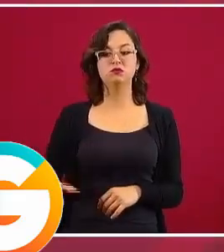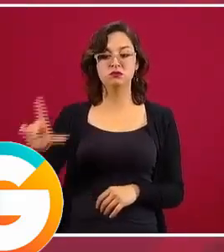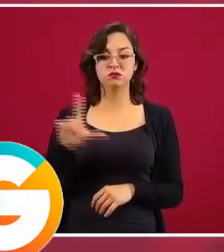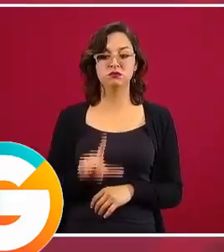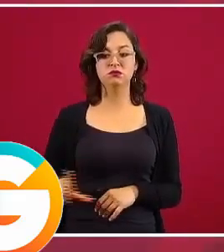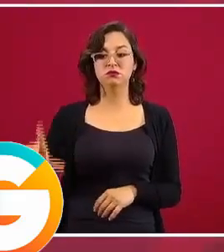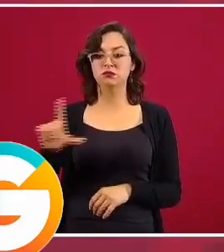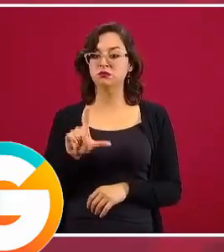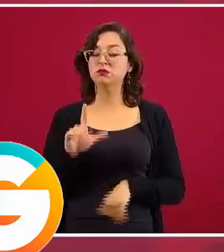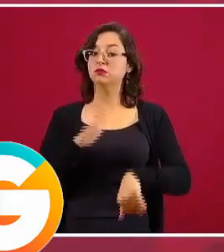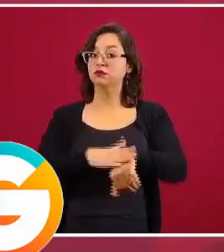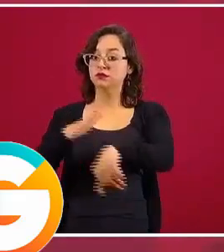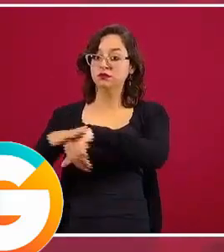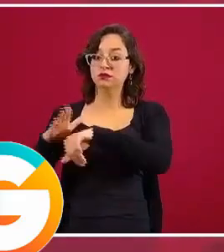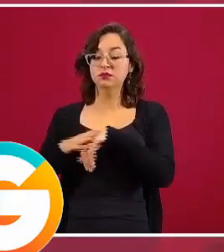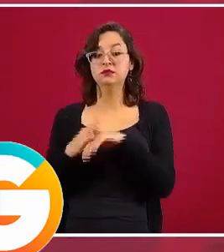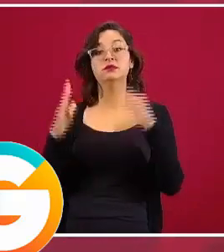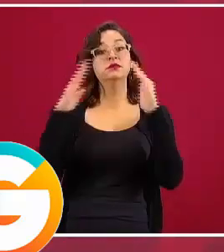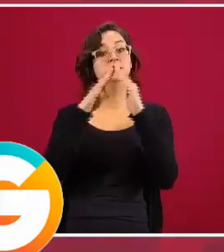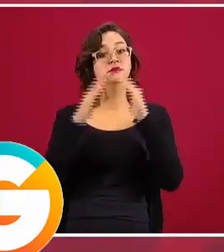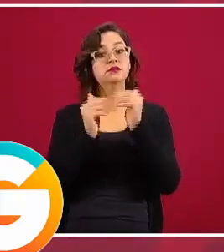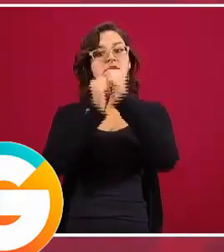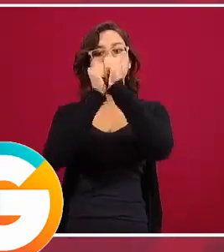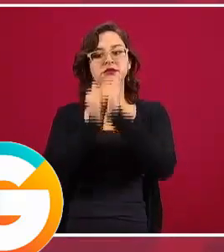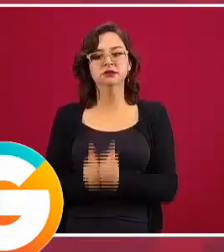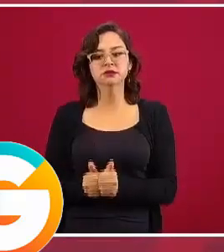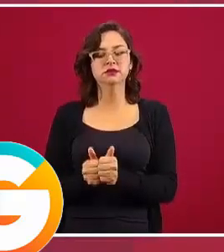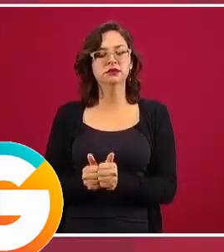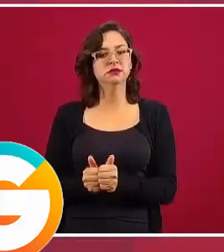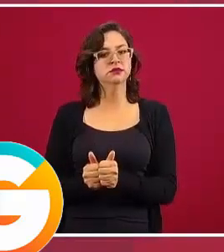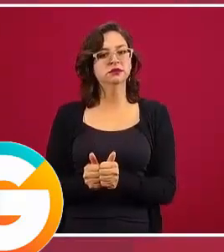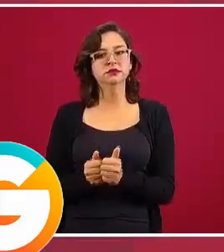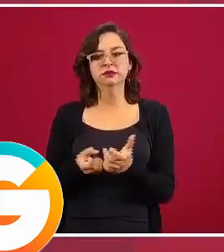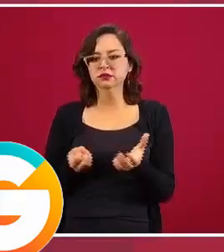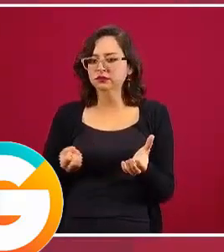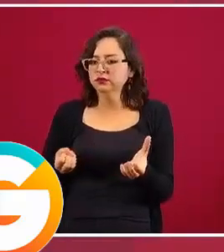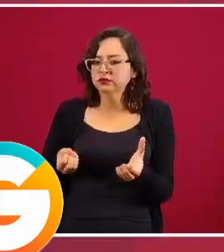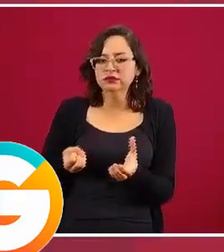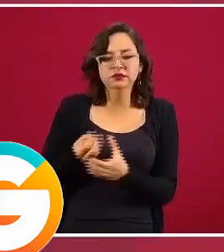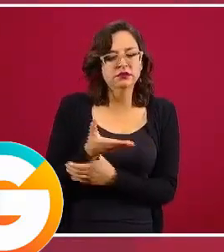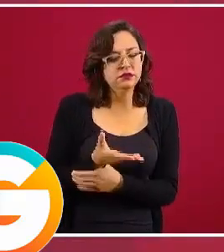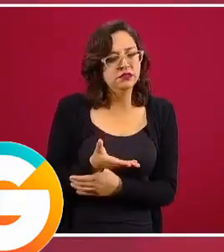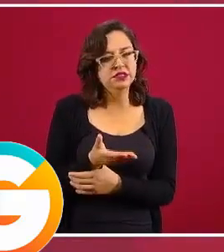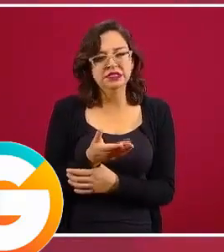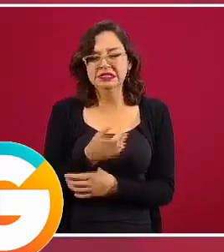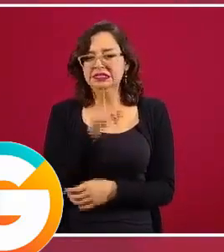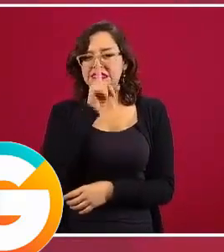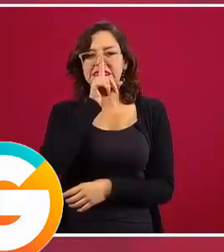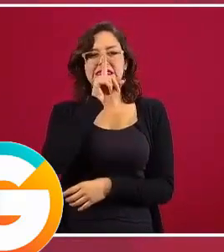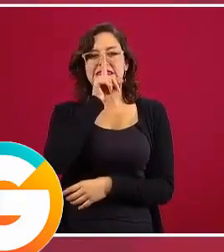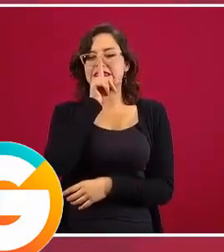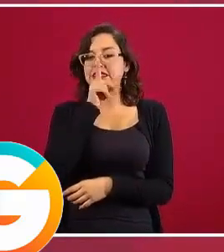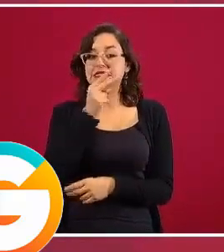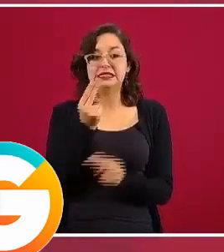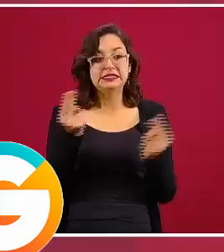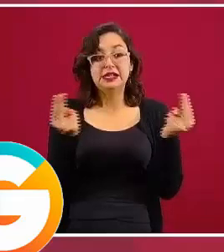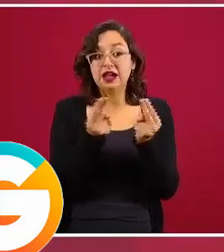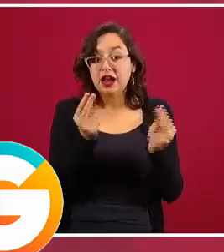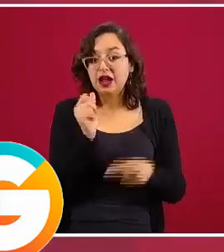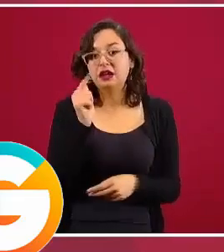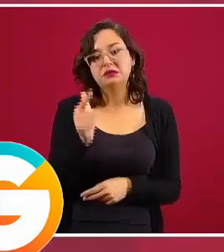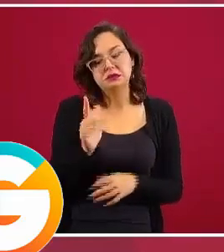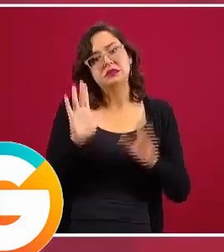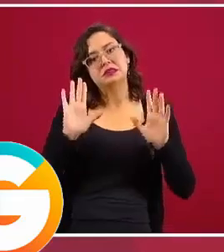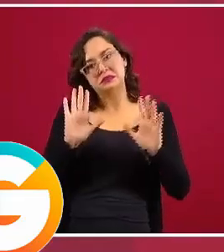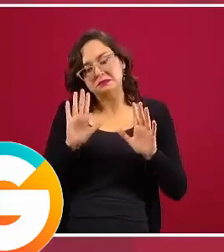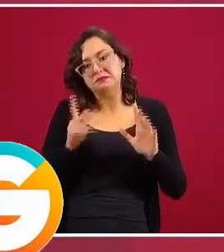seguir en casa y salir solo lo necesario y la sana distancia. Y vamos